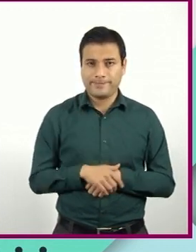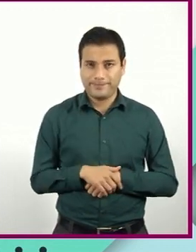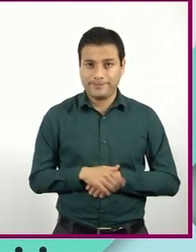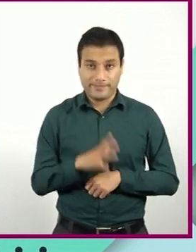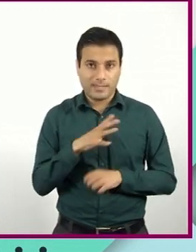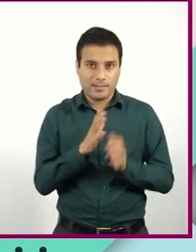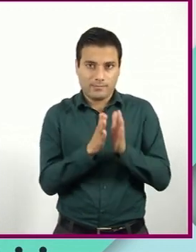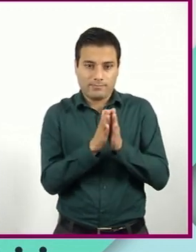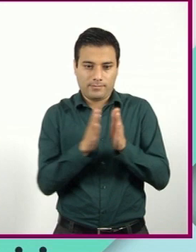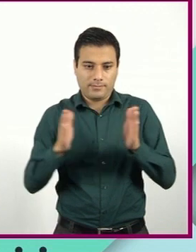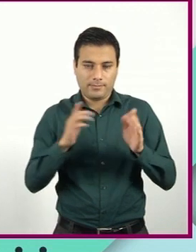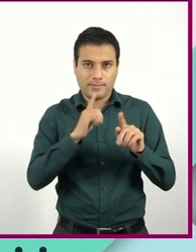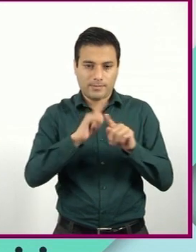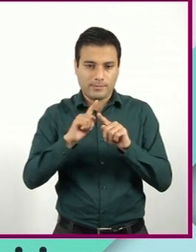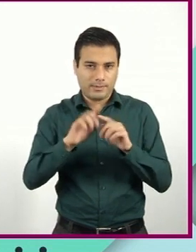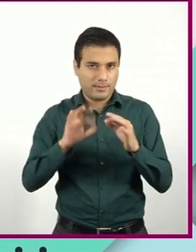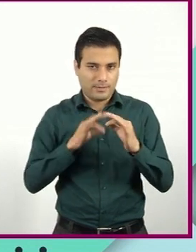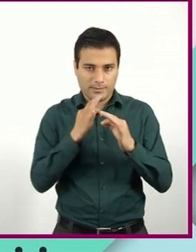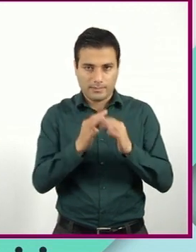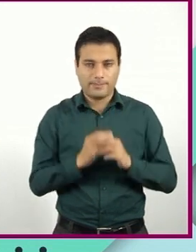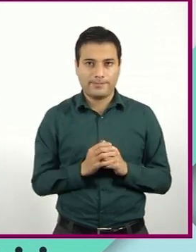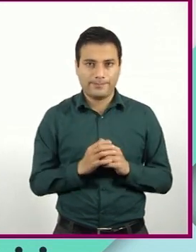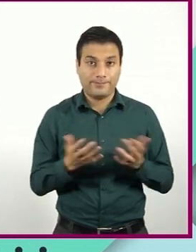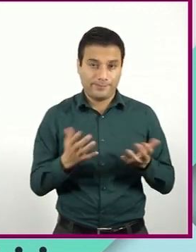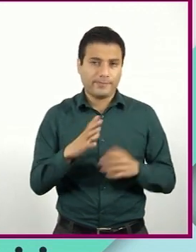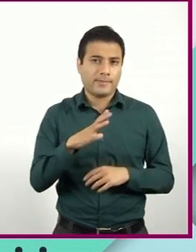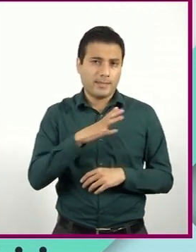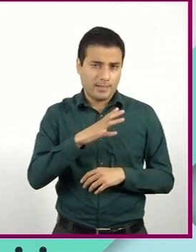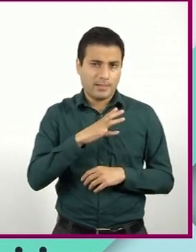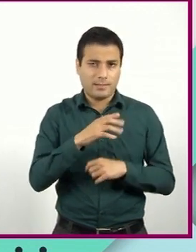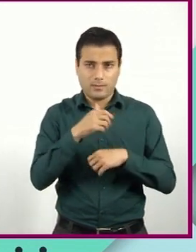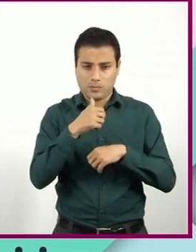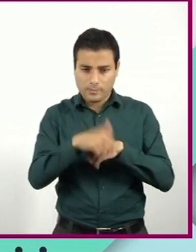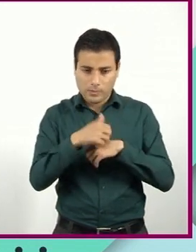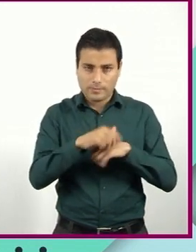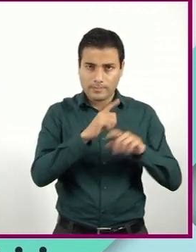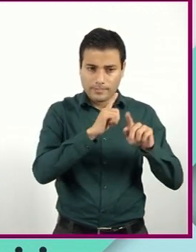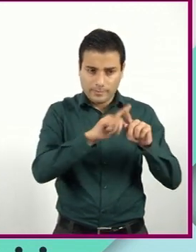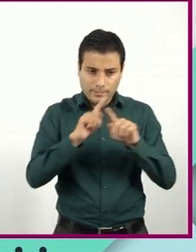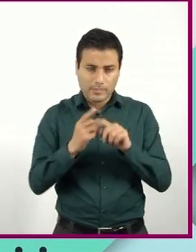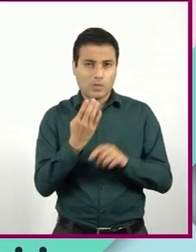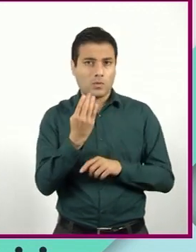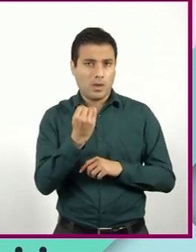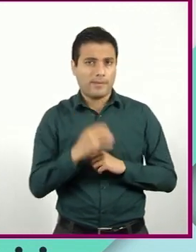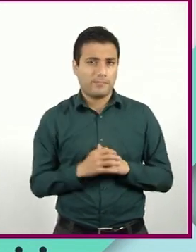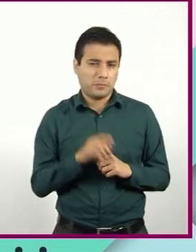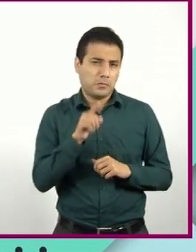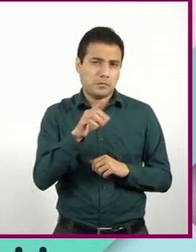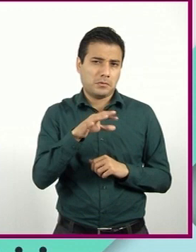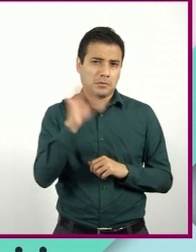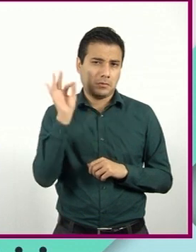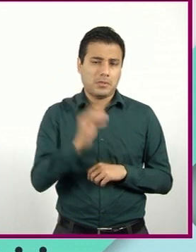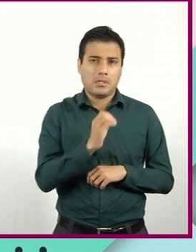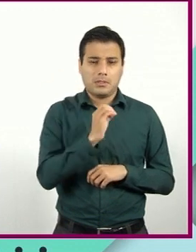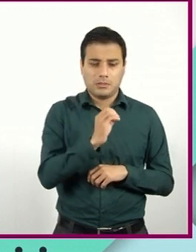0.2349. Listo. Tienes otros 9 números de los cuales elegir. Por ejemplo,